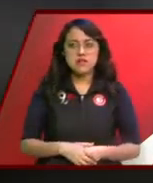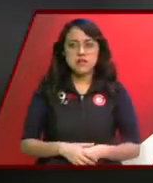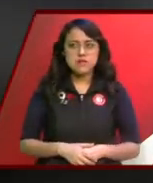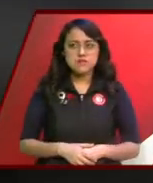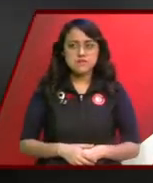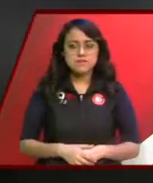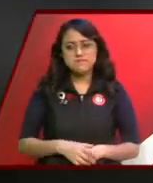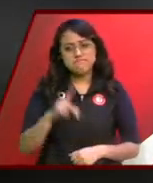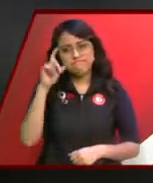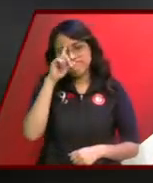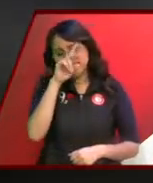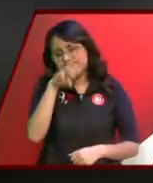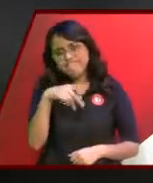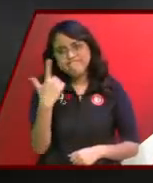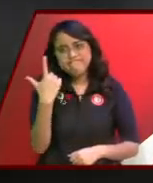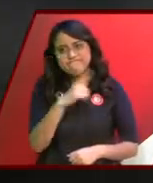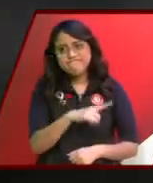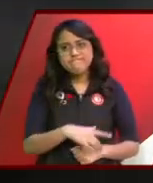Disculpe.